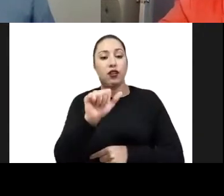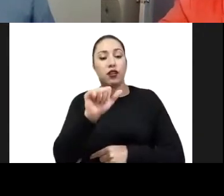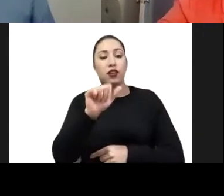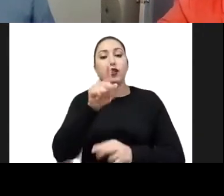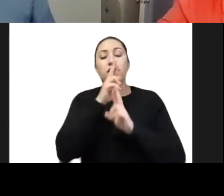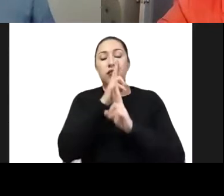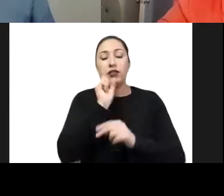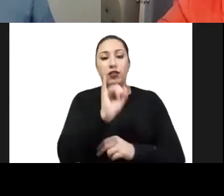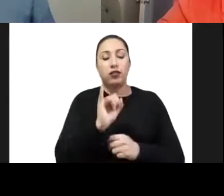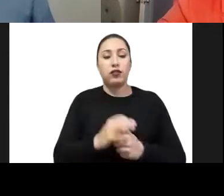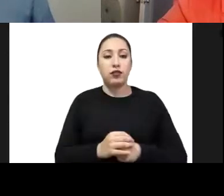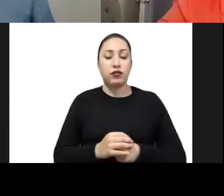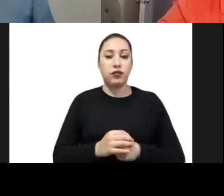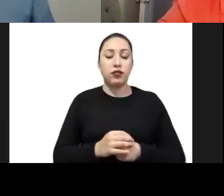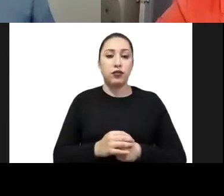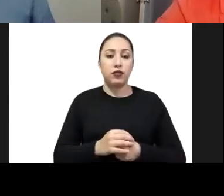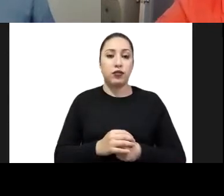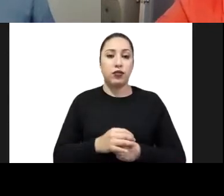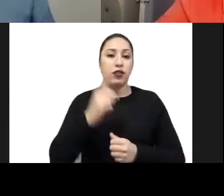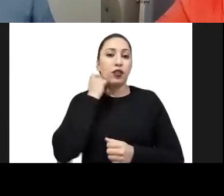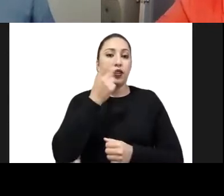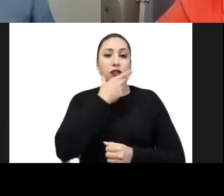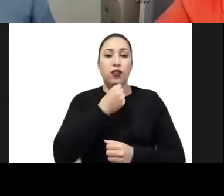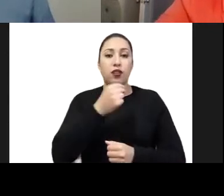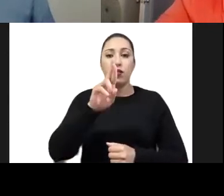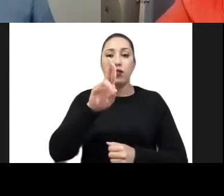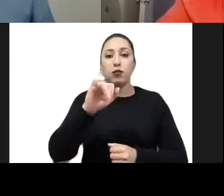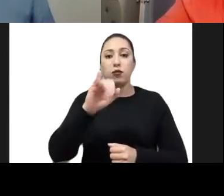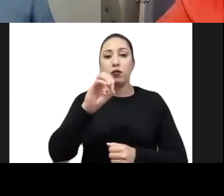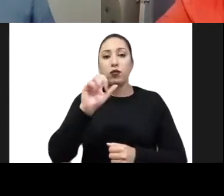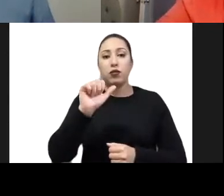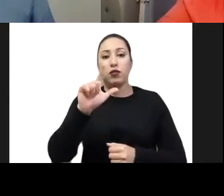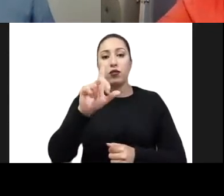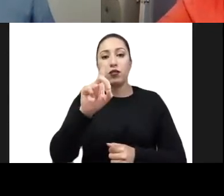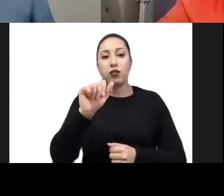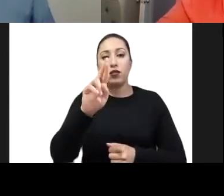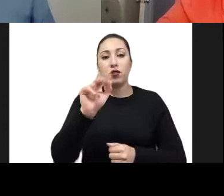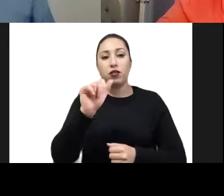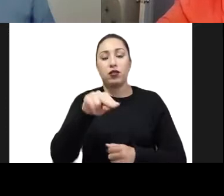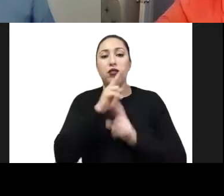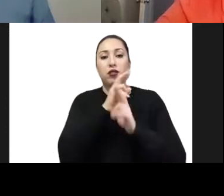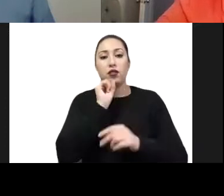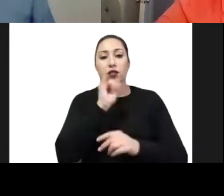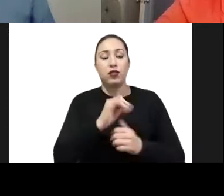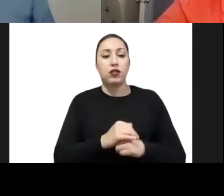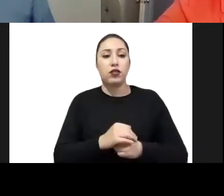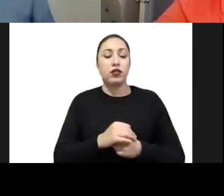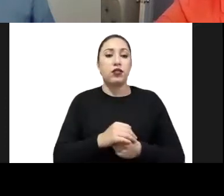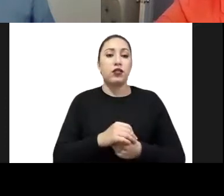favor. Gracias. Diputado Eleazar Rubio Aldarán. Rubio Aldarán, a favor. Muchas gracias.